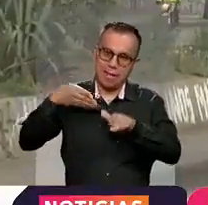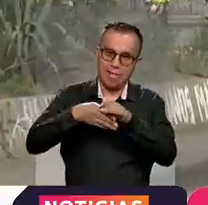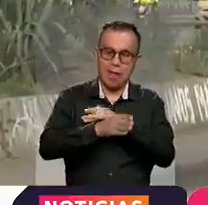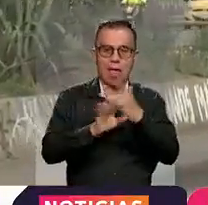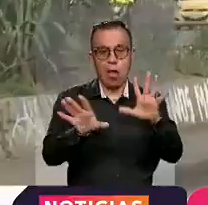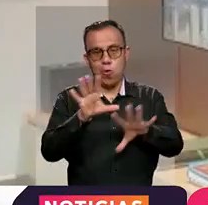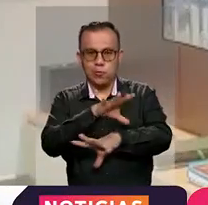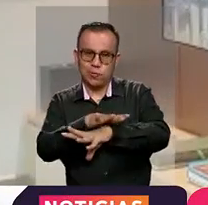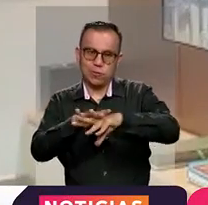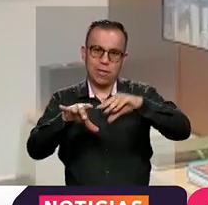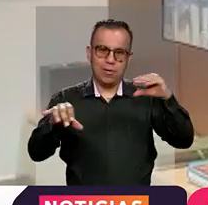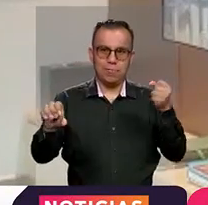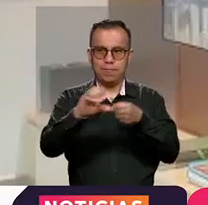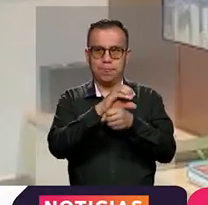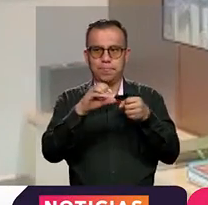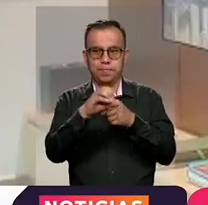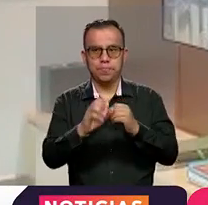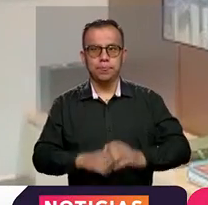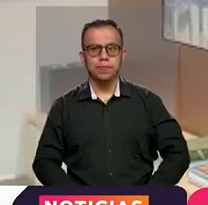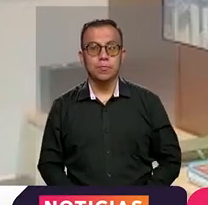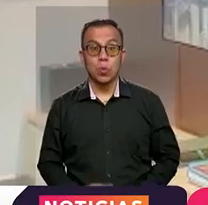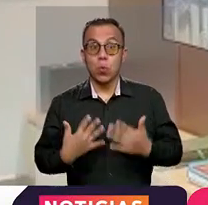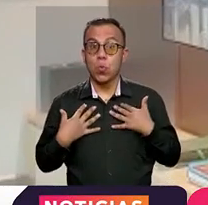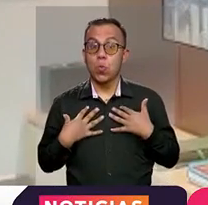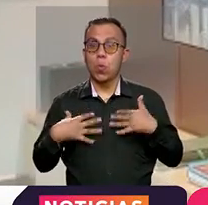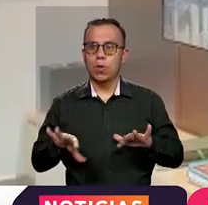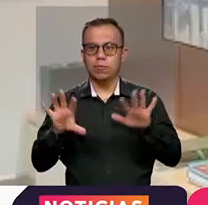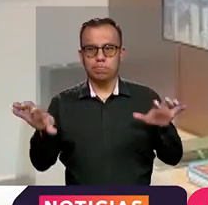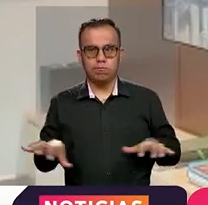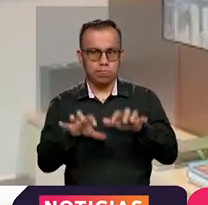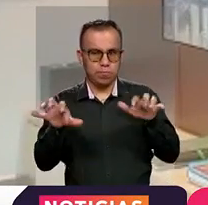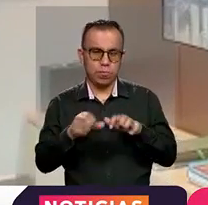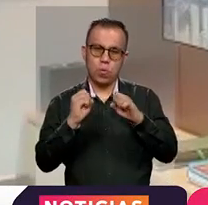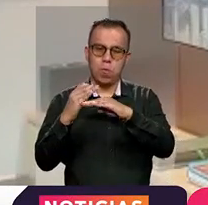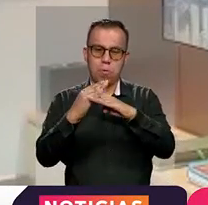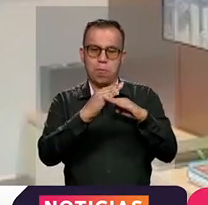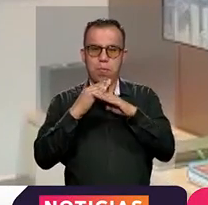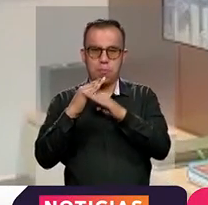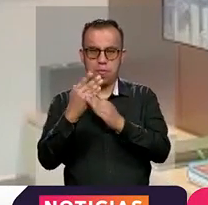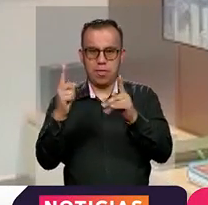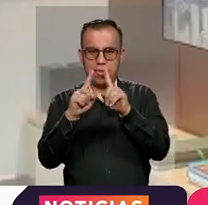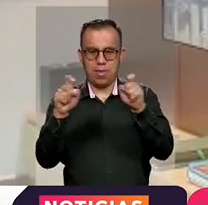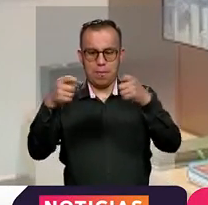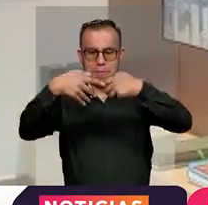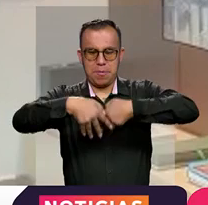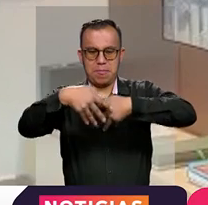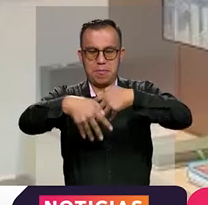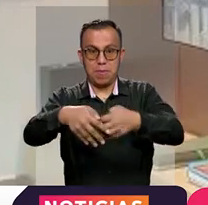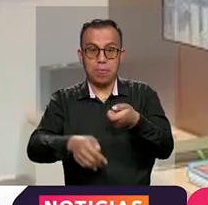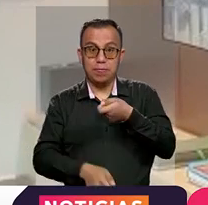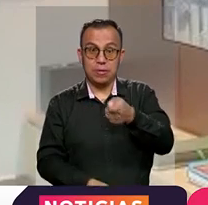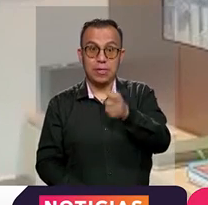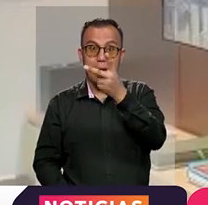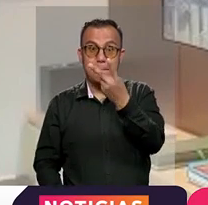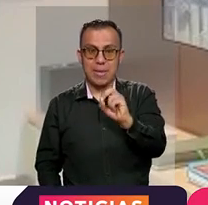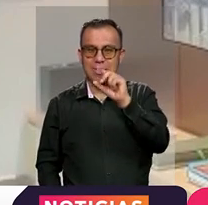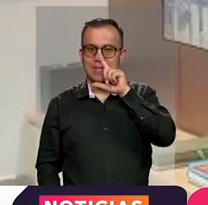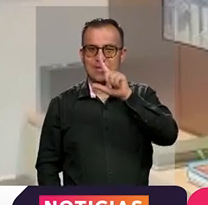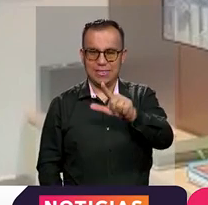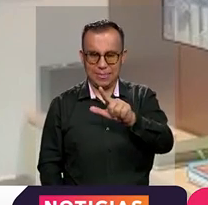de la capital. Por ello, cualquier acción que se derive en bloqueos ocasionados durante las marchas convocadas para el próximo 20 de